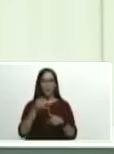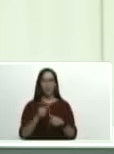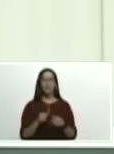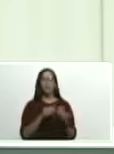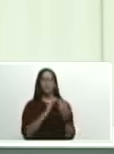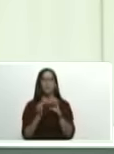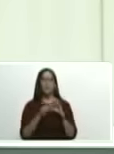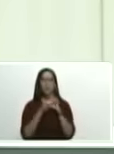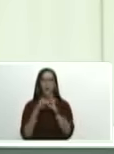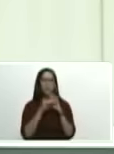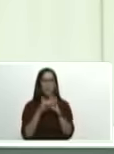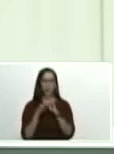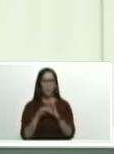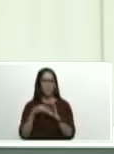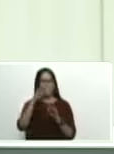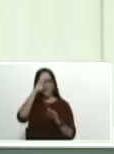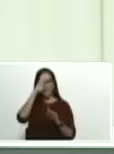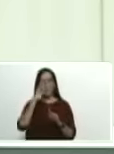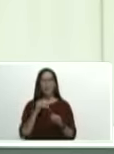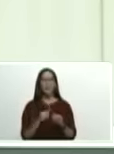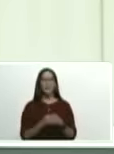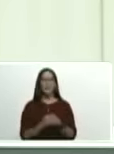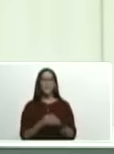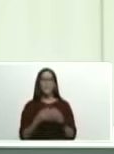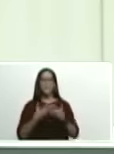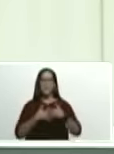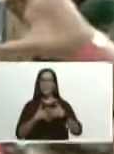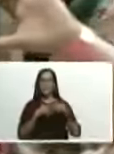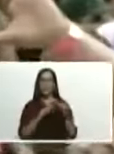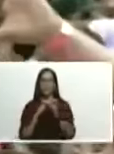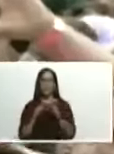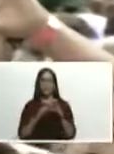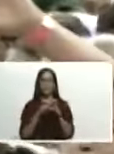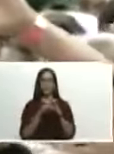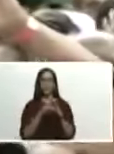Unión, Barina, planta comunidad La Unión.